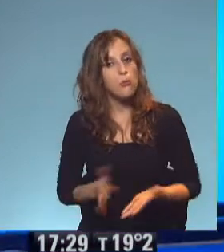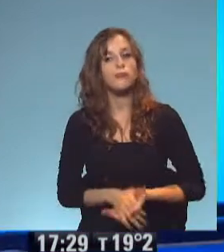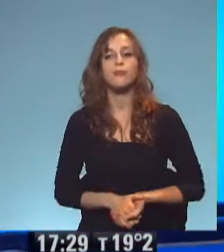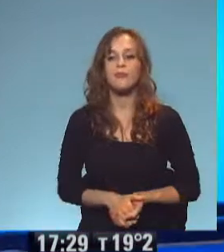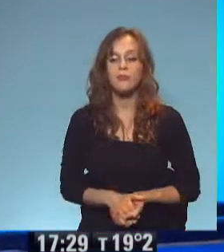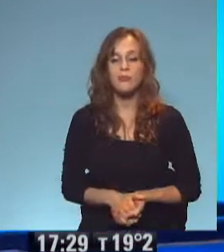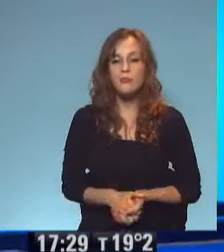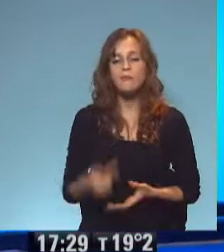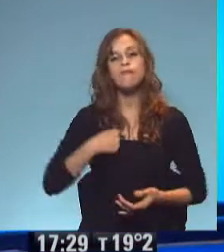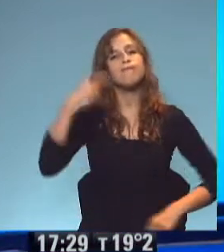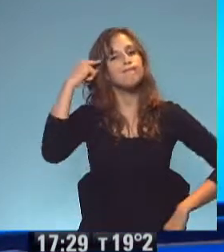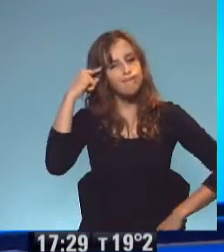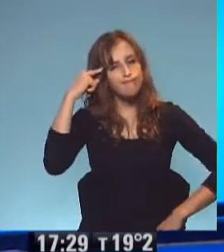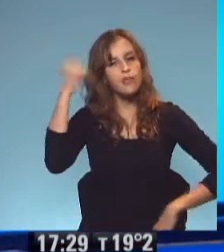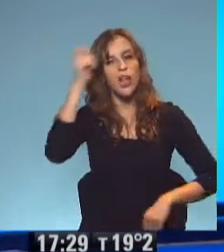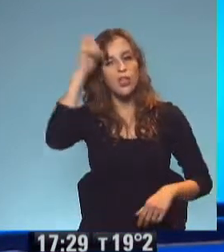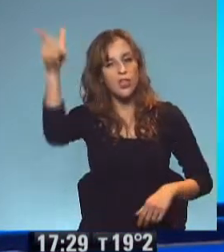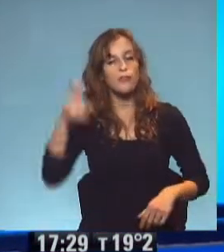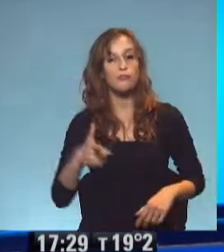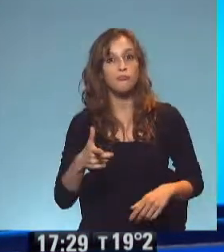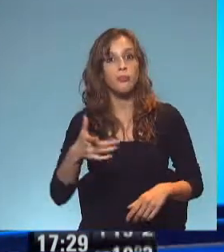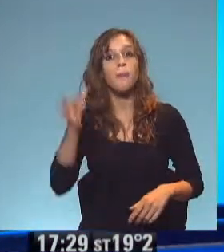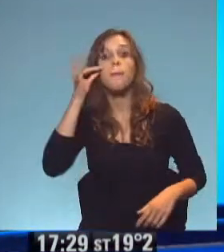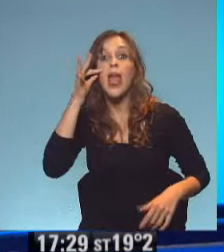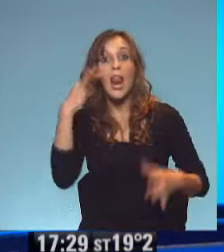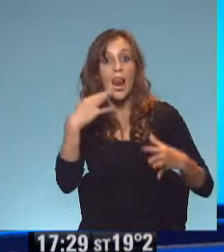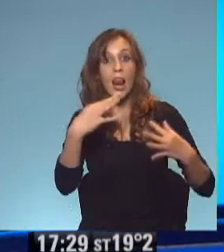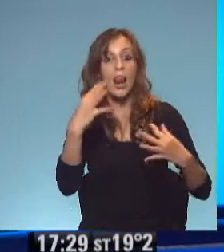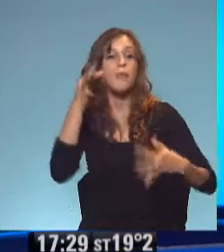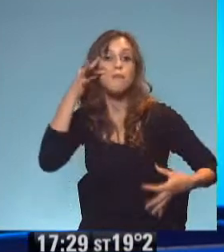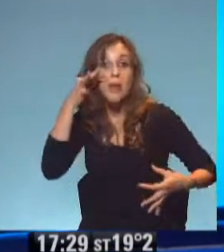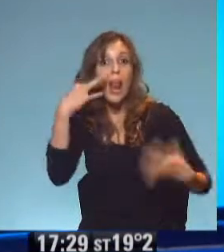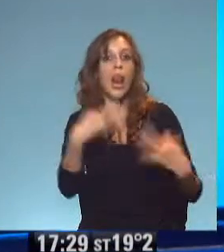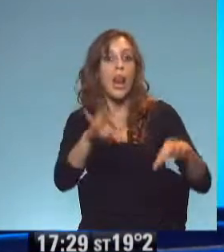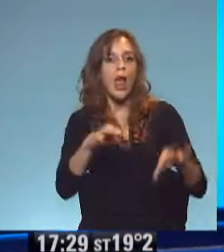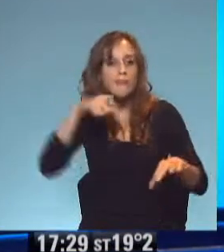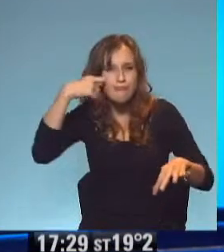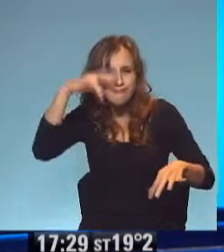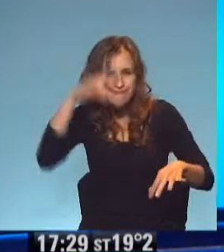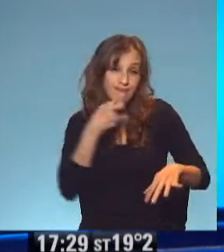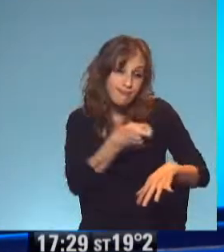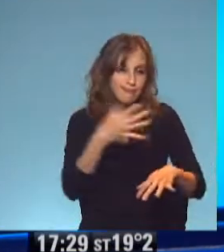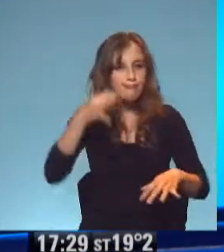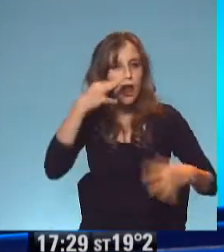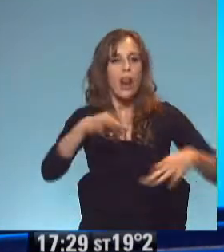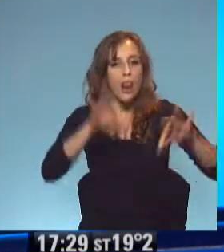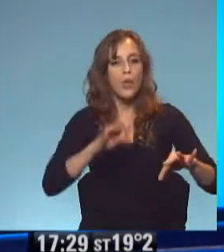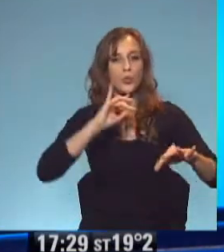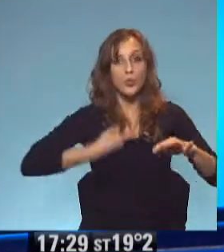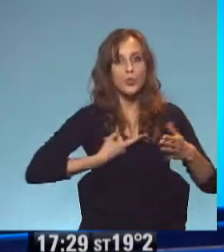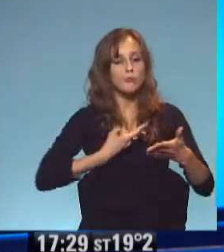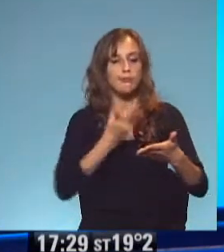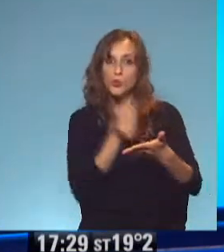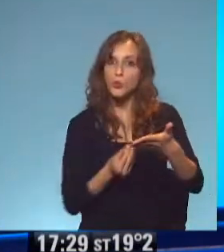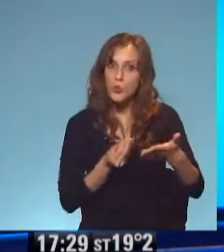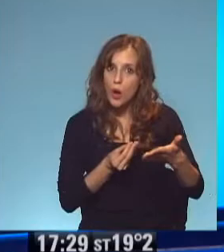ocurrió dibujarlas en trozos de piel de venado para recordarlas mejor. Y guardó